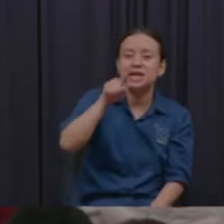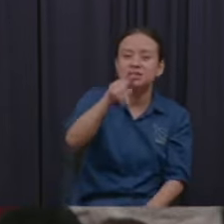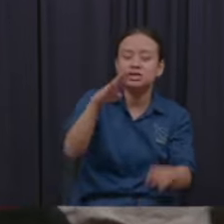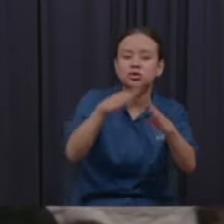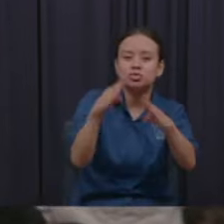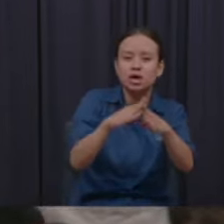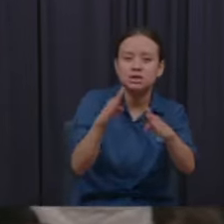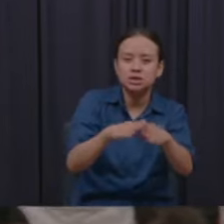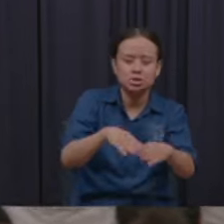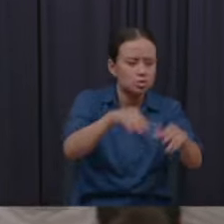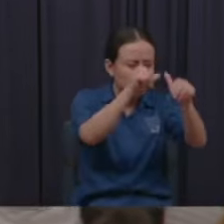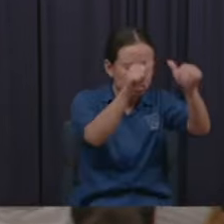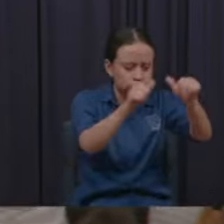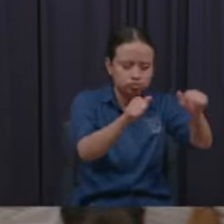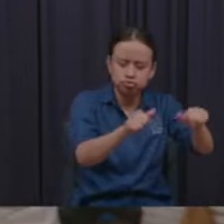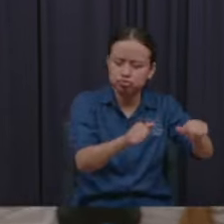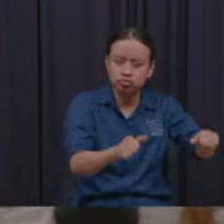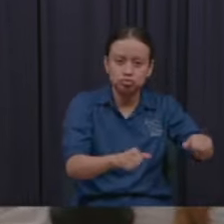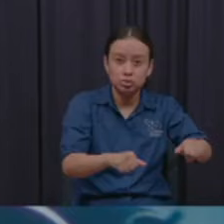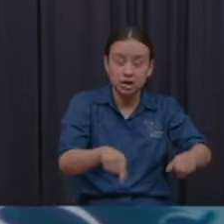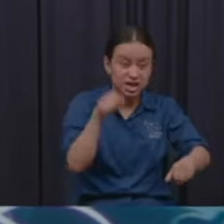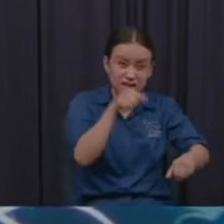Darse una vueltita por la casa.